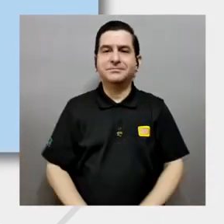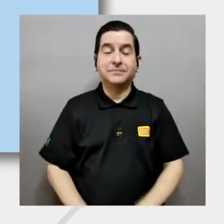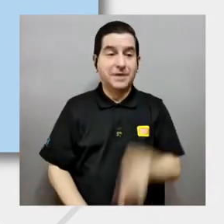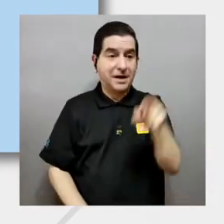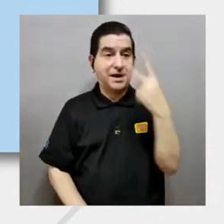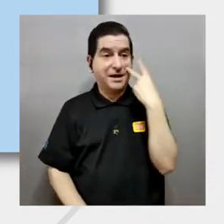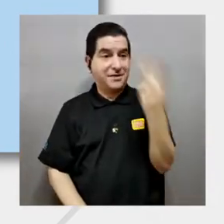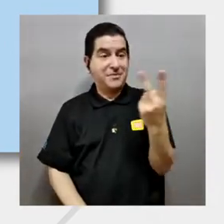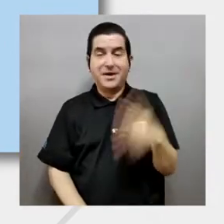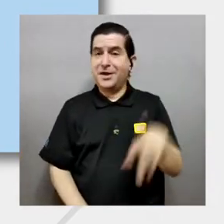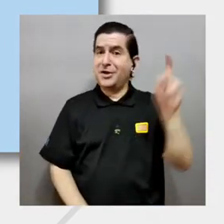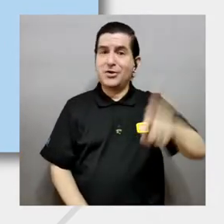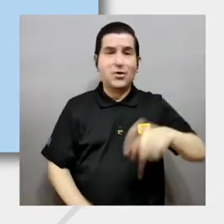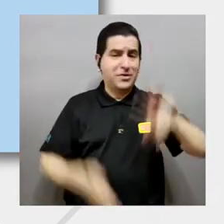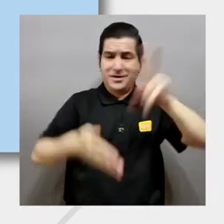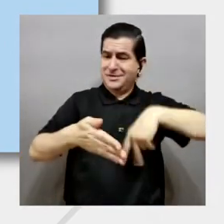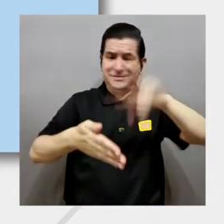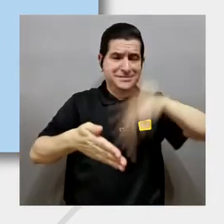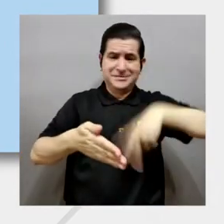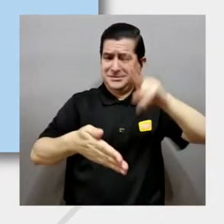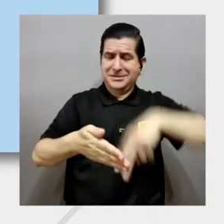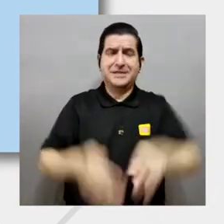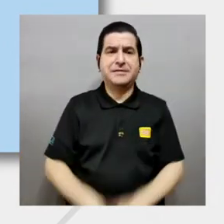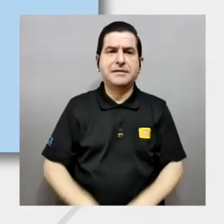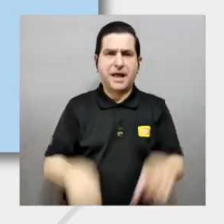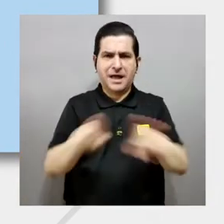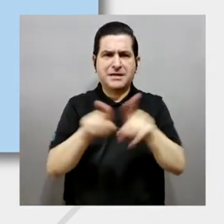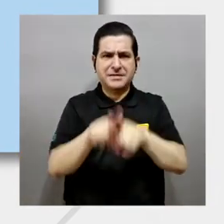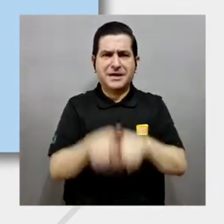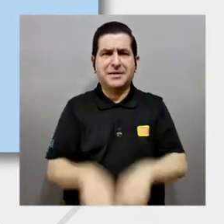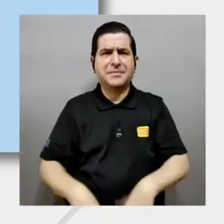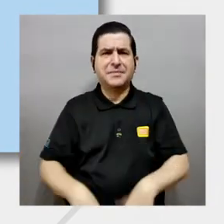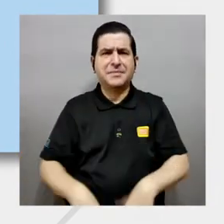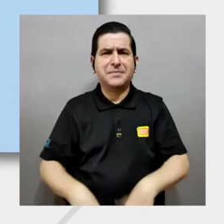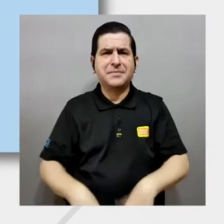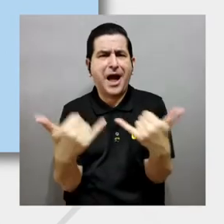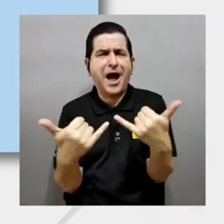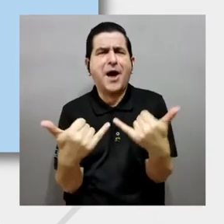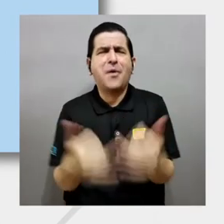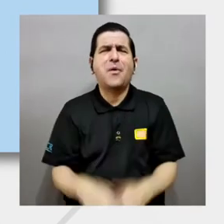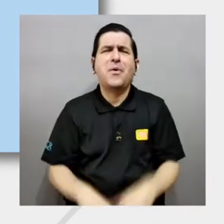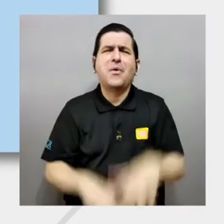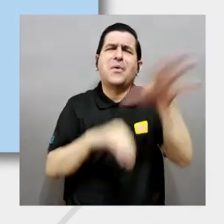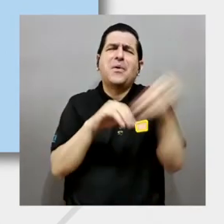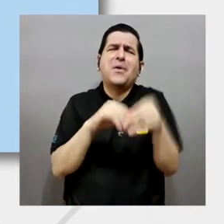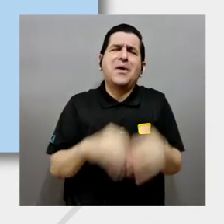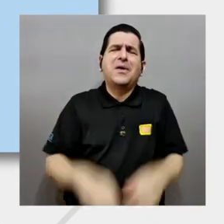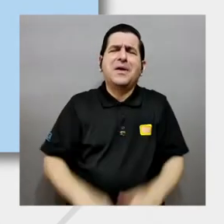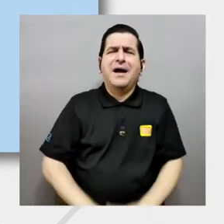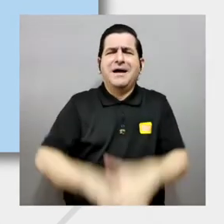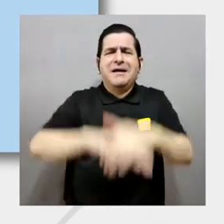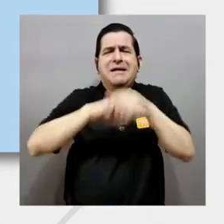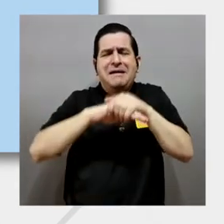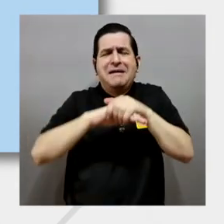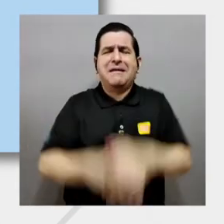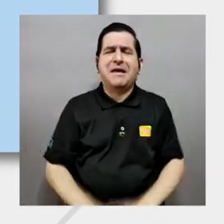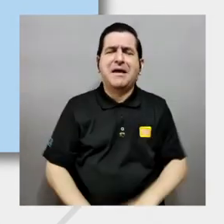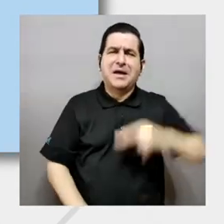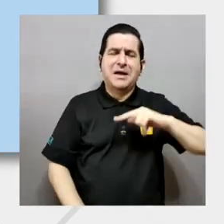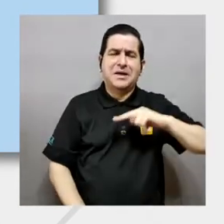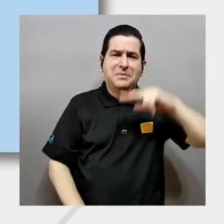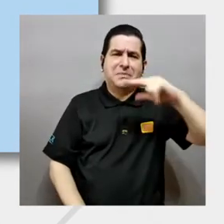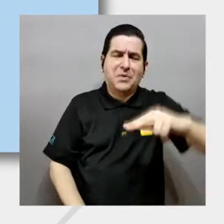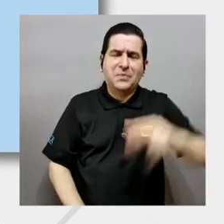la comida te la muestran en foto. Mira, no tienes necesidad de leer y también hasta ahora